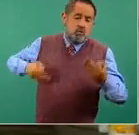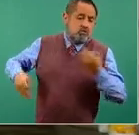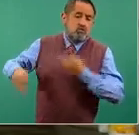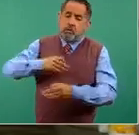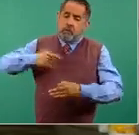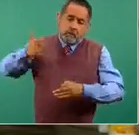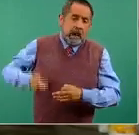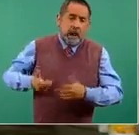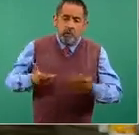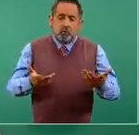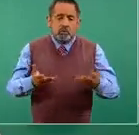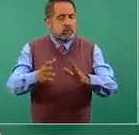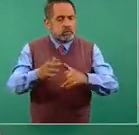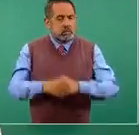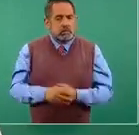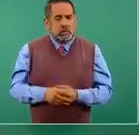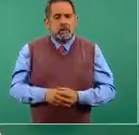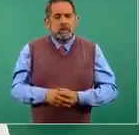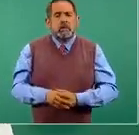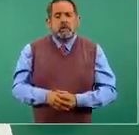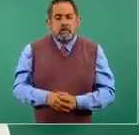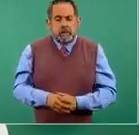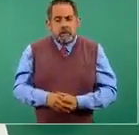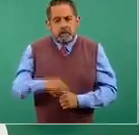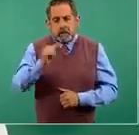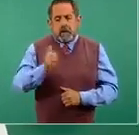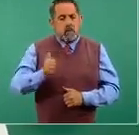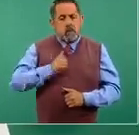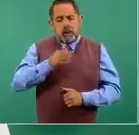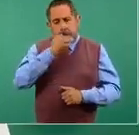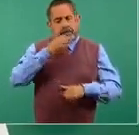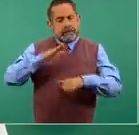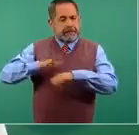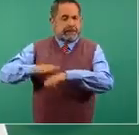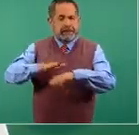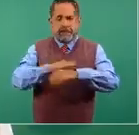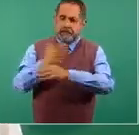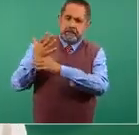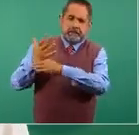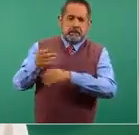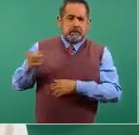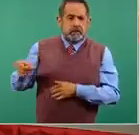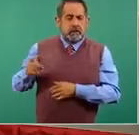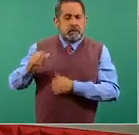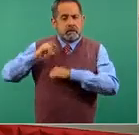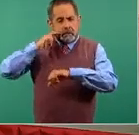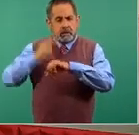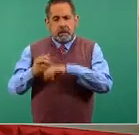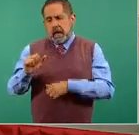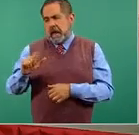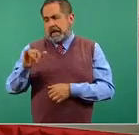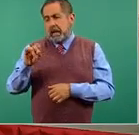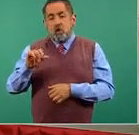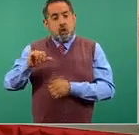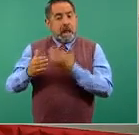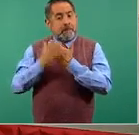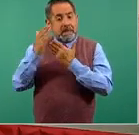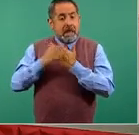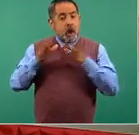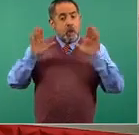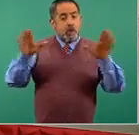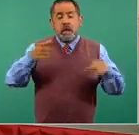todos nosotros, ¿no? Así es, gracias. Muchas gracias. Aquí aprovecho a retomar las palabras de nuestro comisionado Alejandro Sbarch esta mañana en el